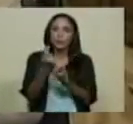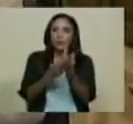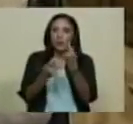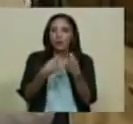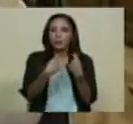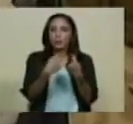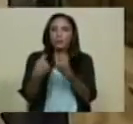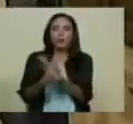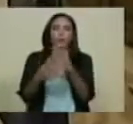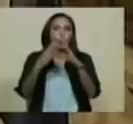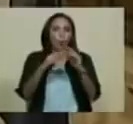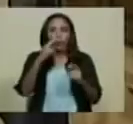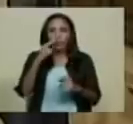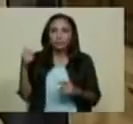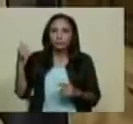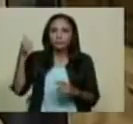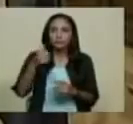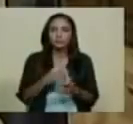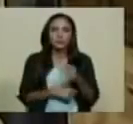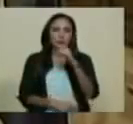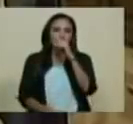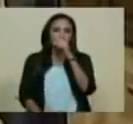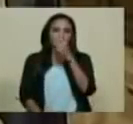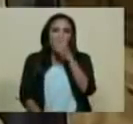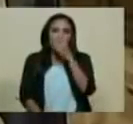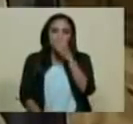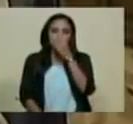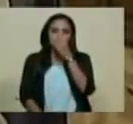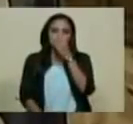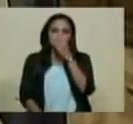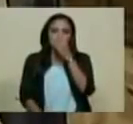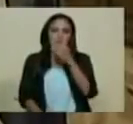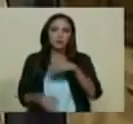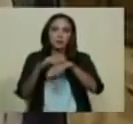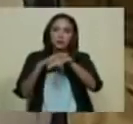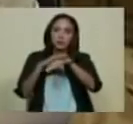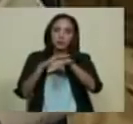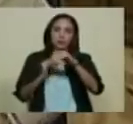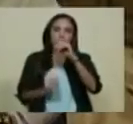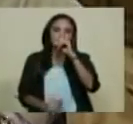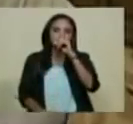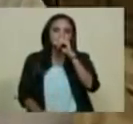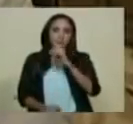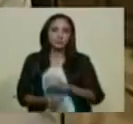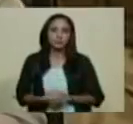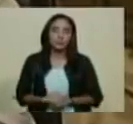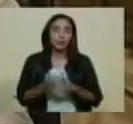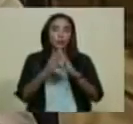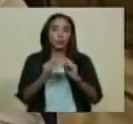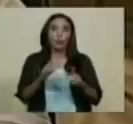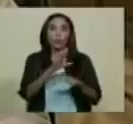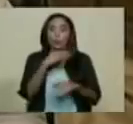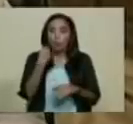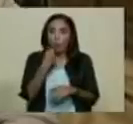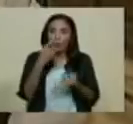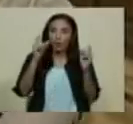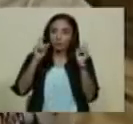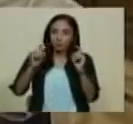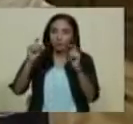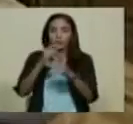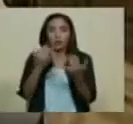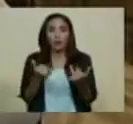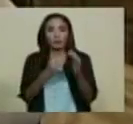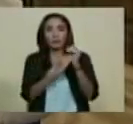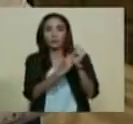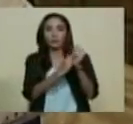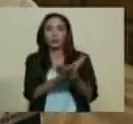los años de revolución en la educación universitaria, la formación de nuestras generaciones que asumirán la dirección